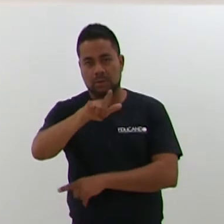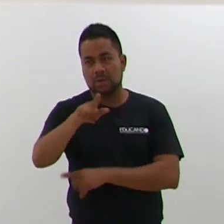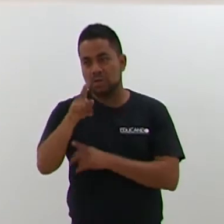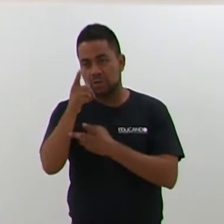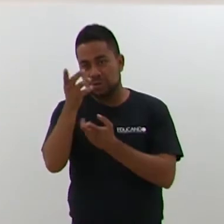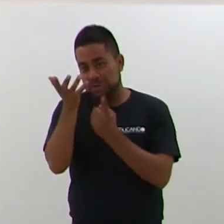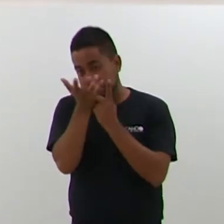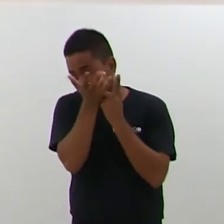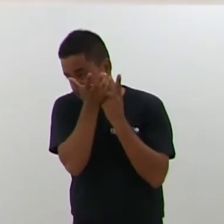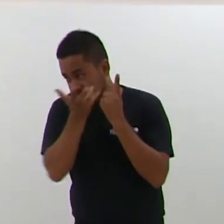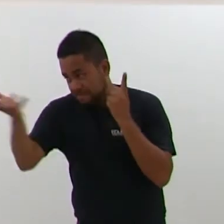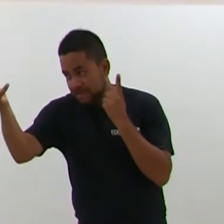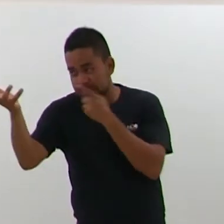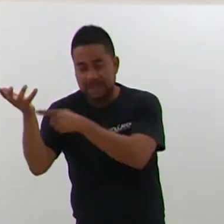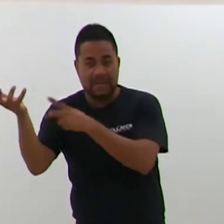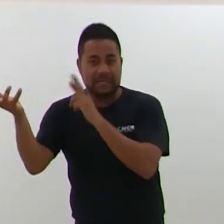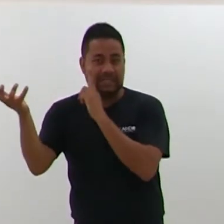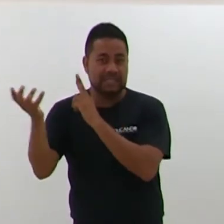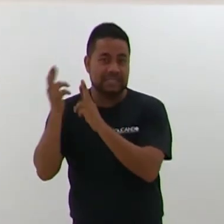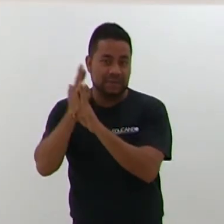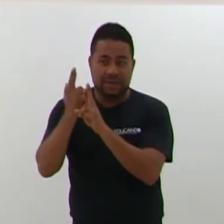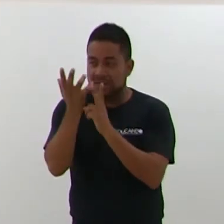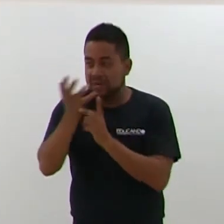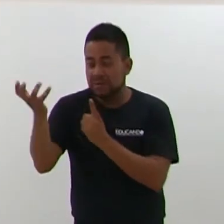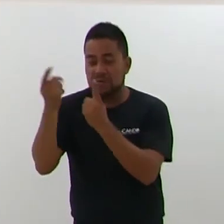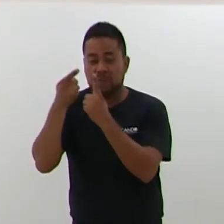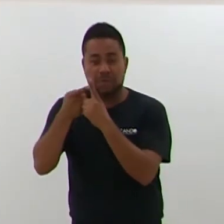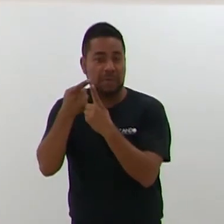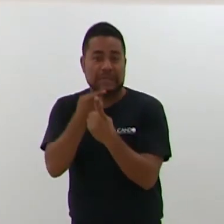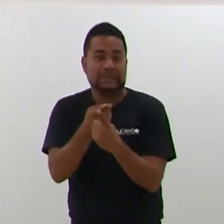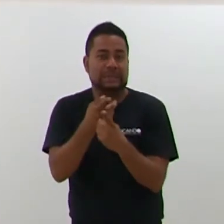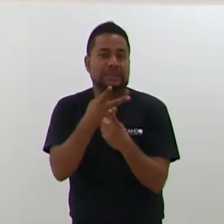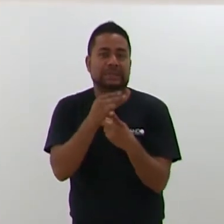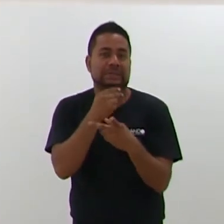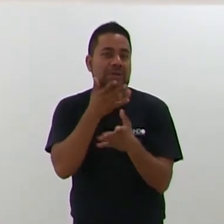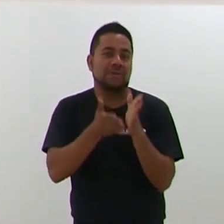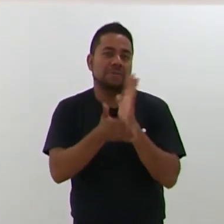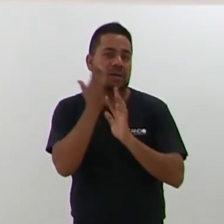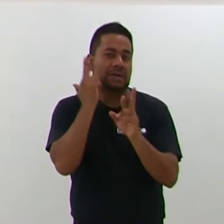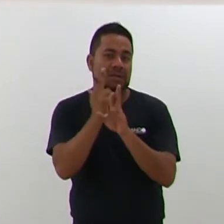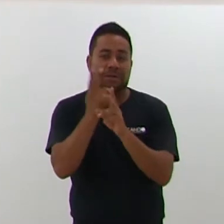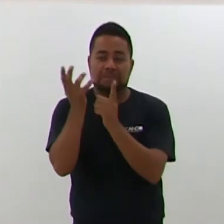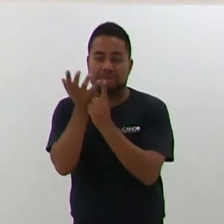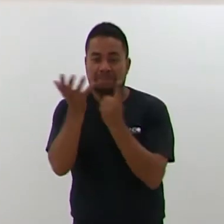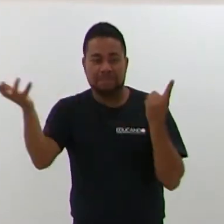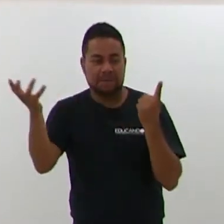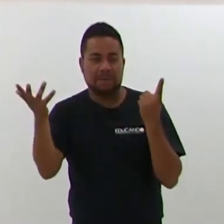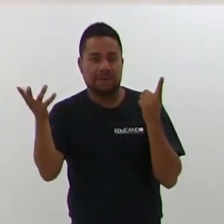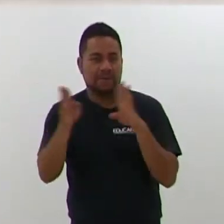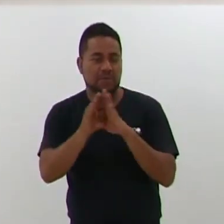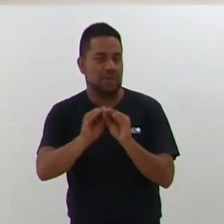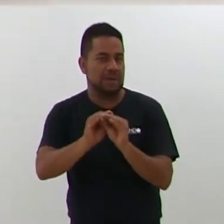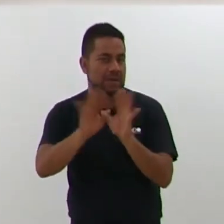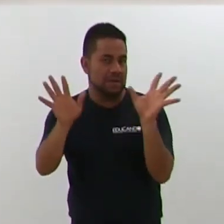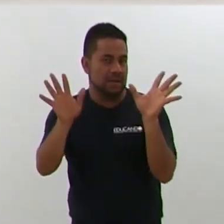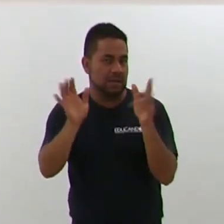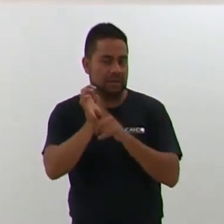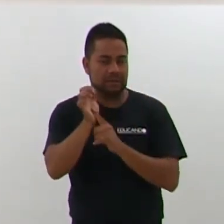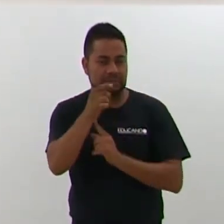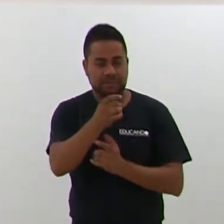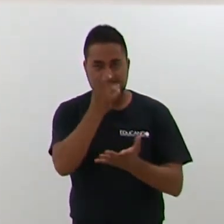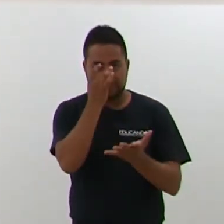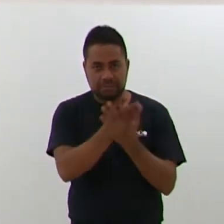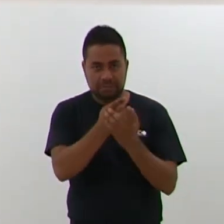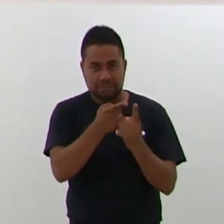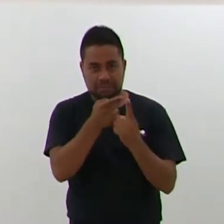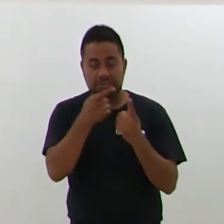los niños entienden que Miguel es el único al que no va a ir al recreo, ¿verdad? Eso es bien claro. Entonces aquí la excepción a